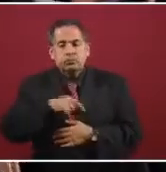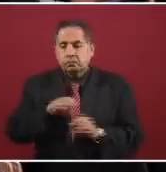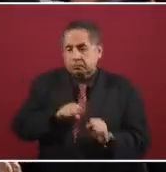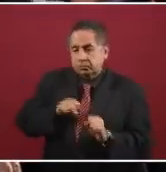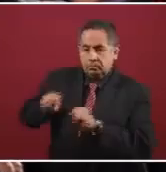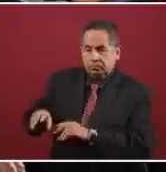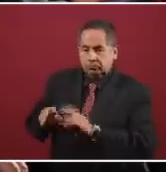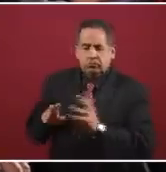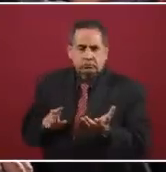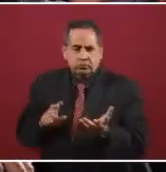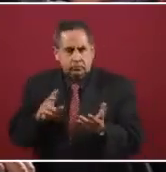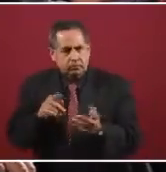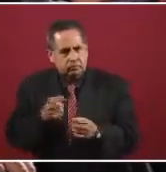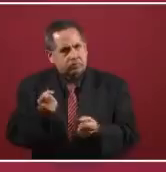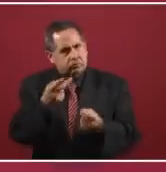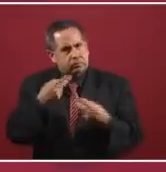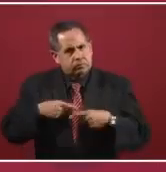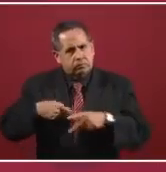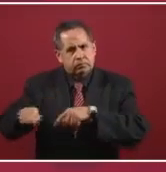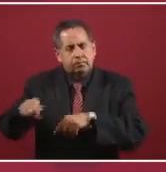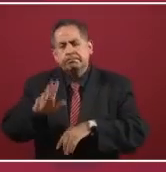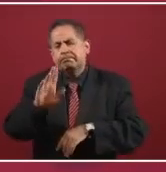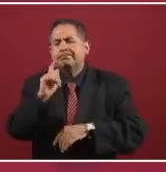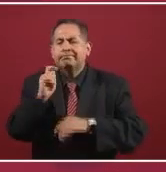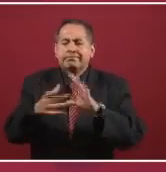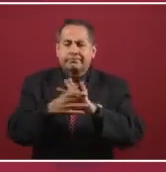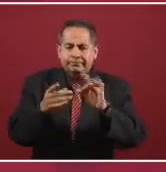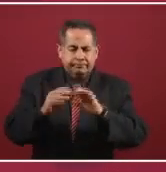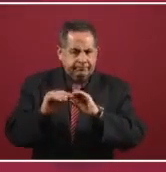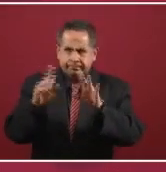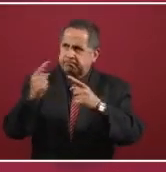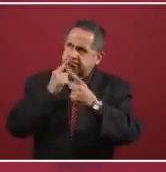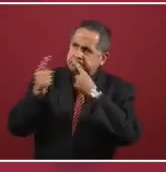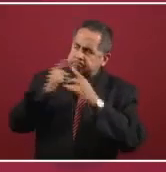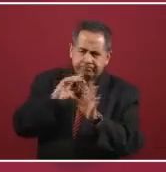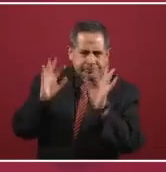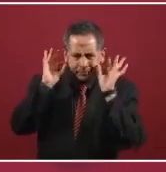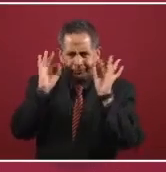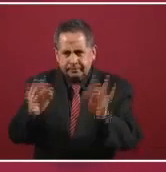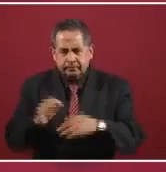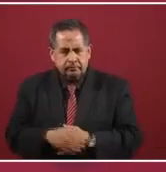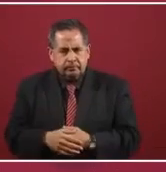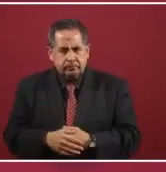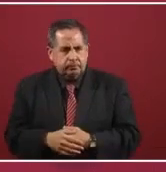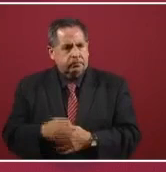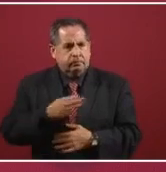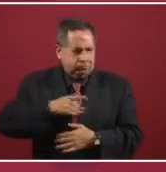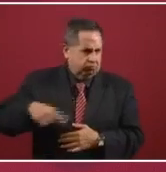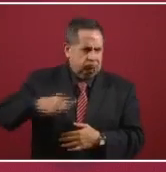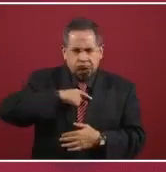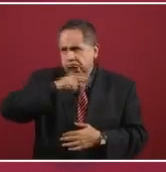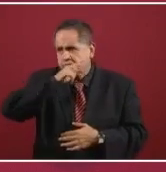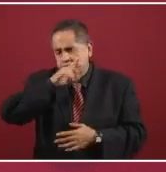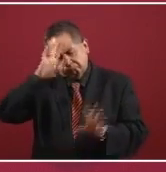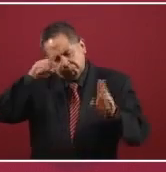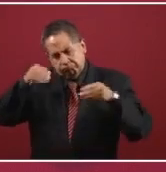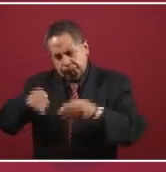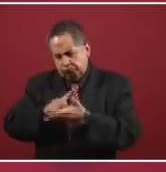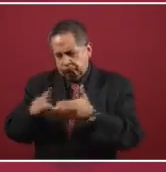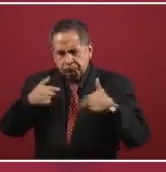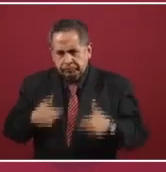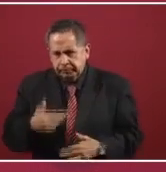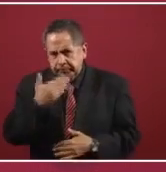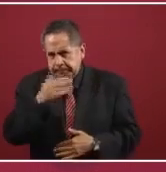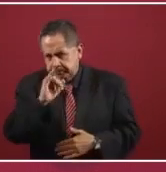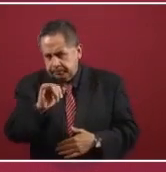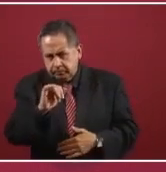hay personas que van. Pero lo que decimos es, bueno, las declaraciones están muy bien, qué bueno que todos estamos preocupados, pero lo tenemos